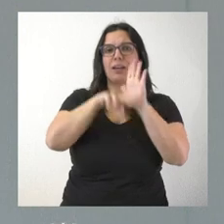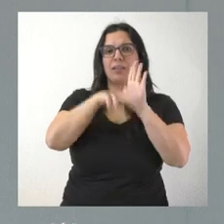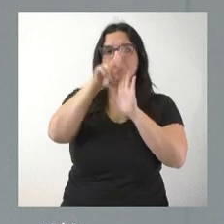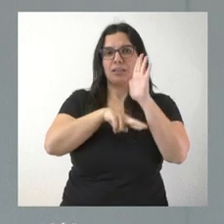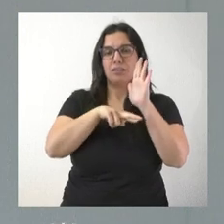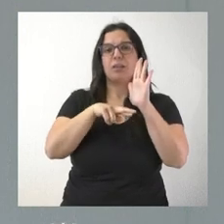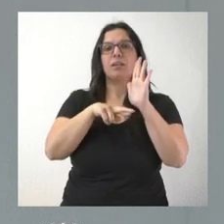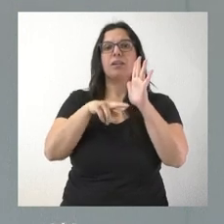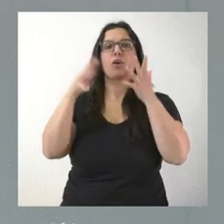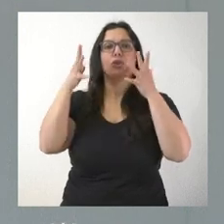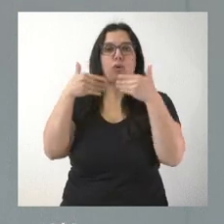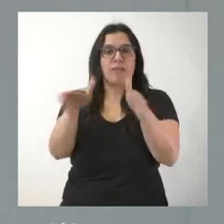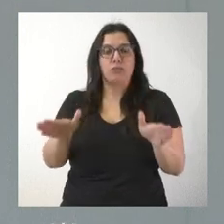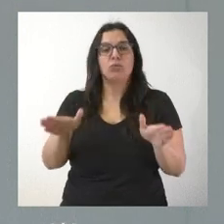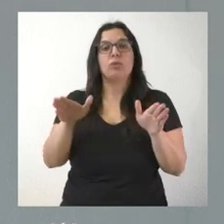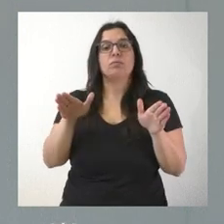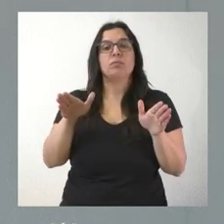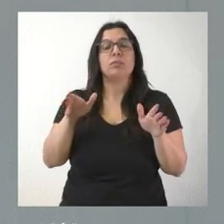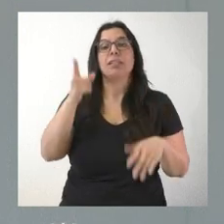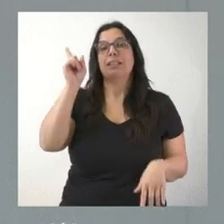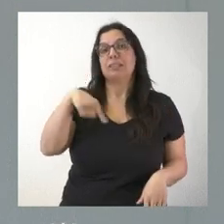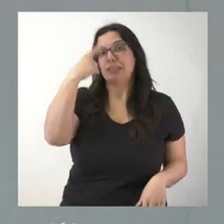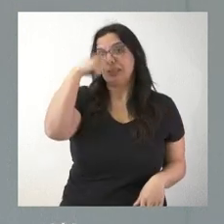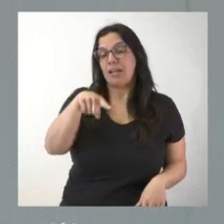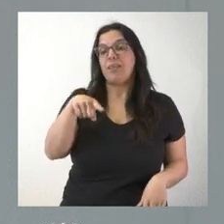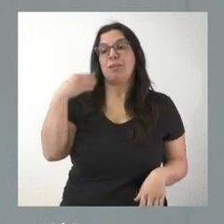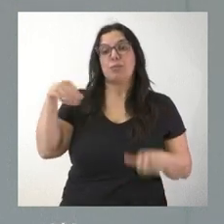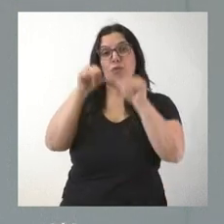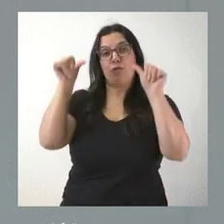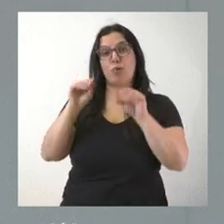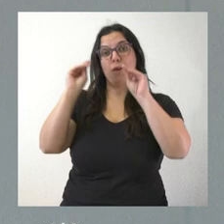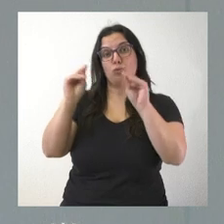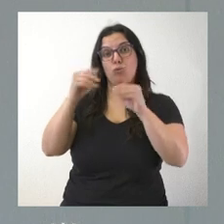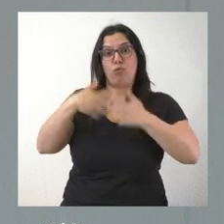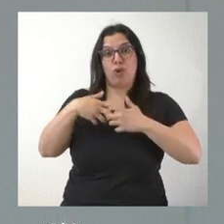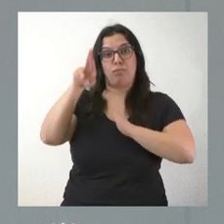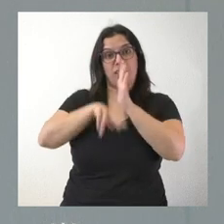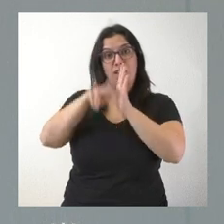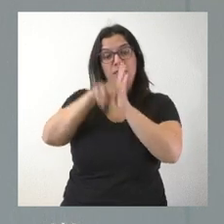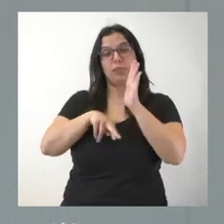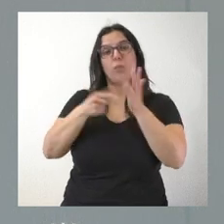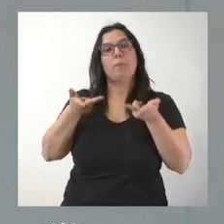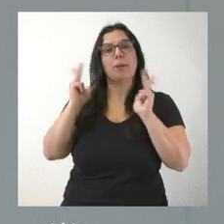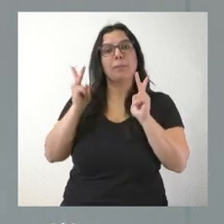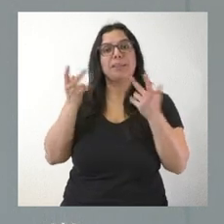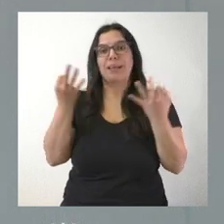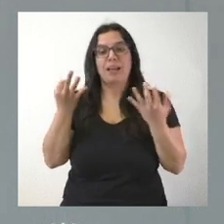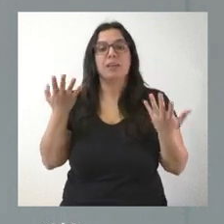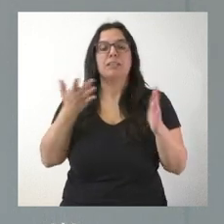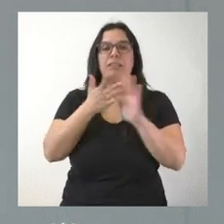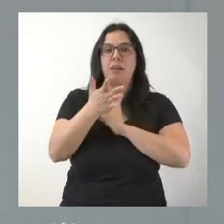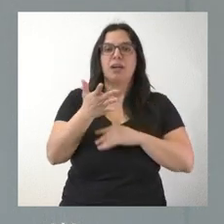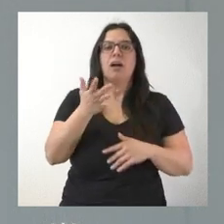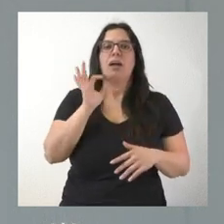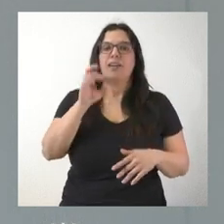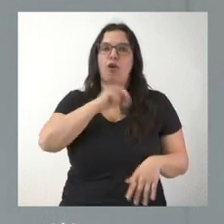de consejo abierto y saben ustedes que este régimen de consejo abierto lo que permite es que más allá del pleno y la